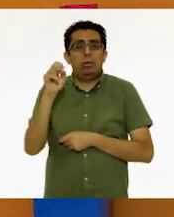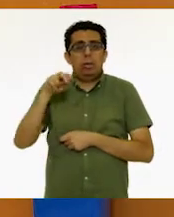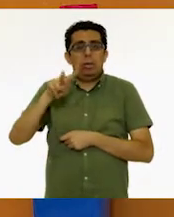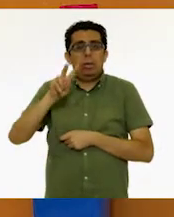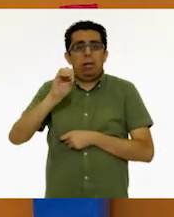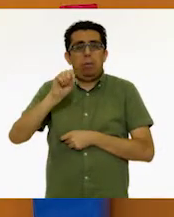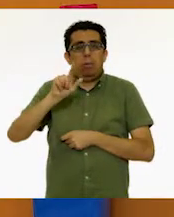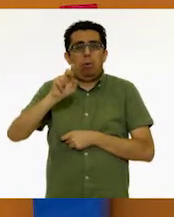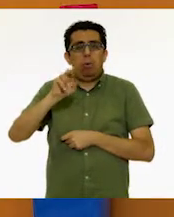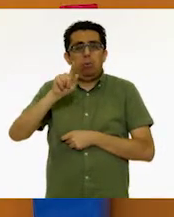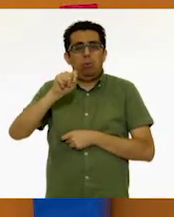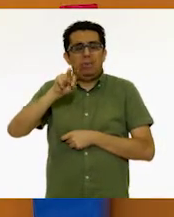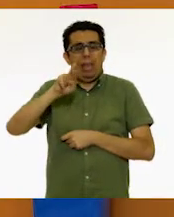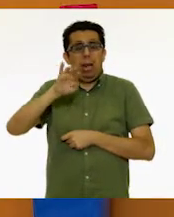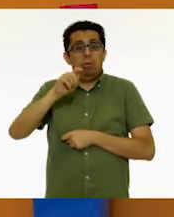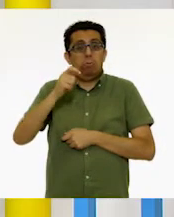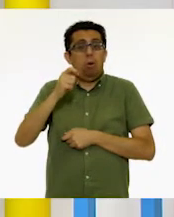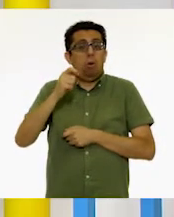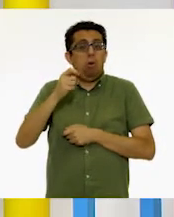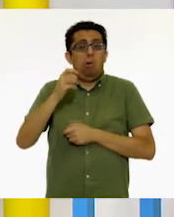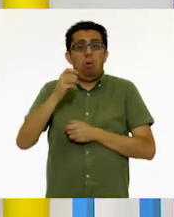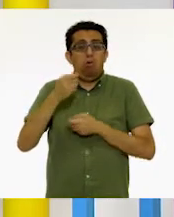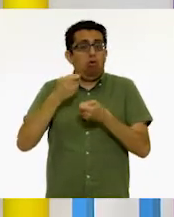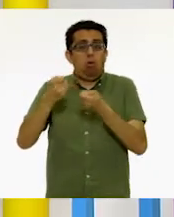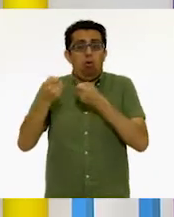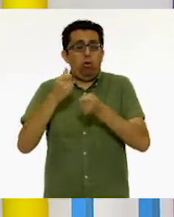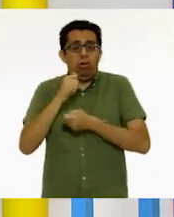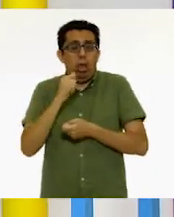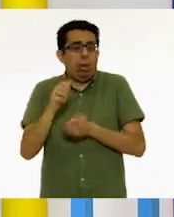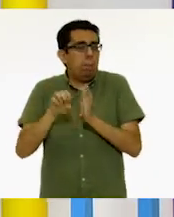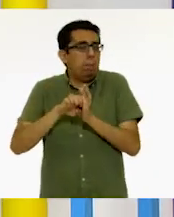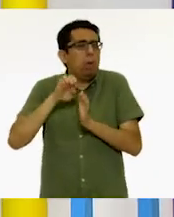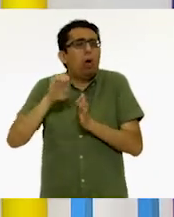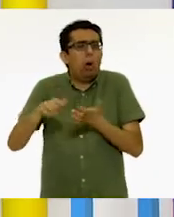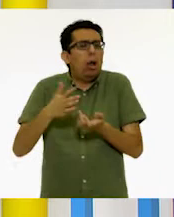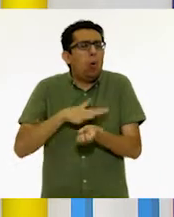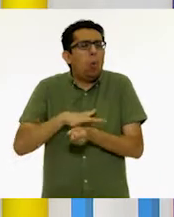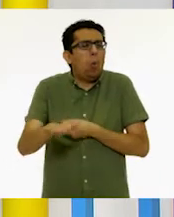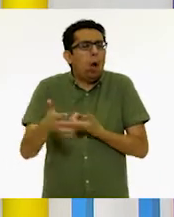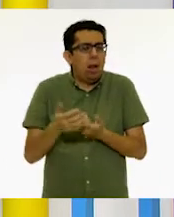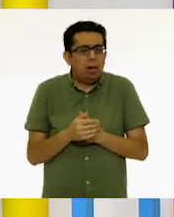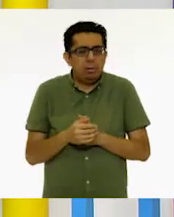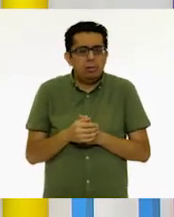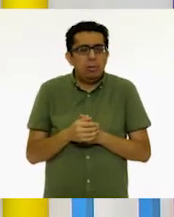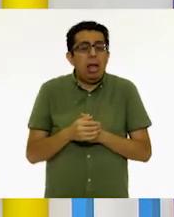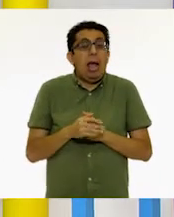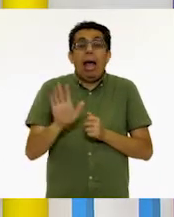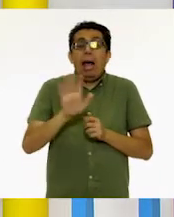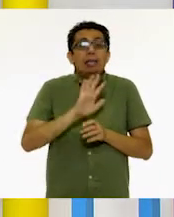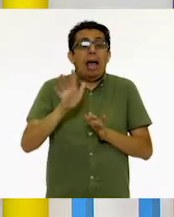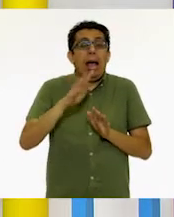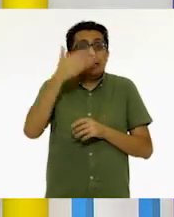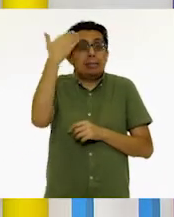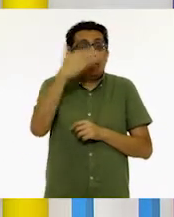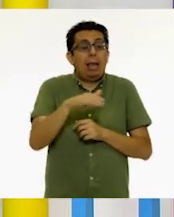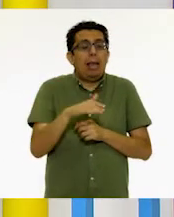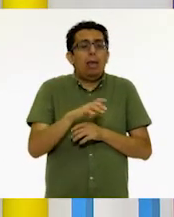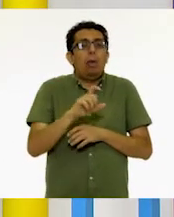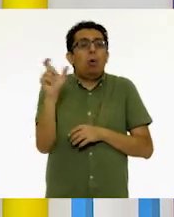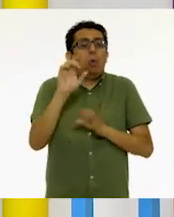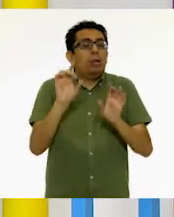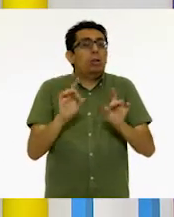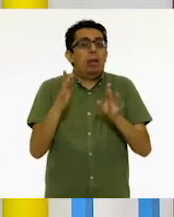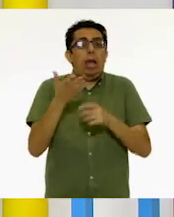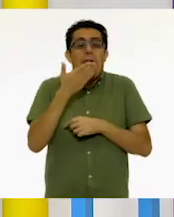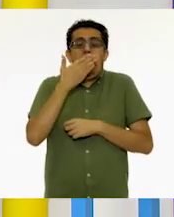que no controlamos. ¿Cómo cuál sería? A ver, un sonido involuntario. ¡Ah! Ya sé, como el que estornuda. A